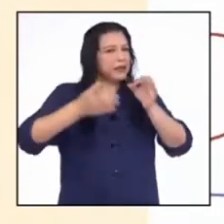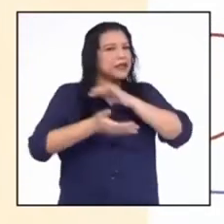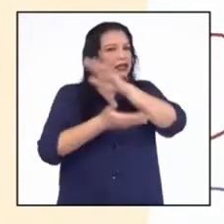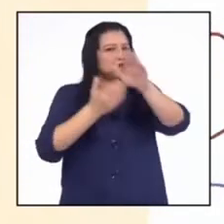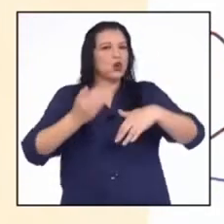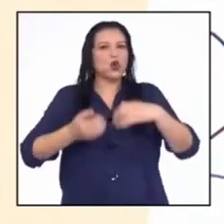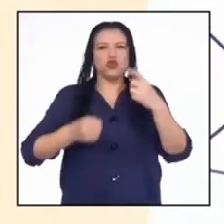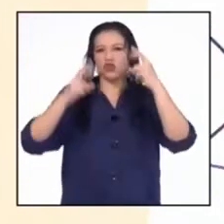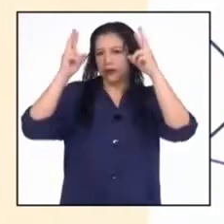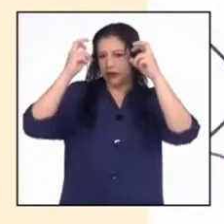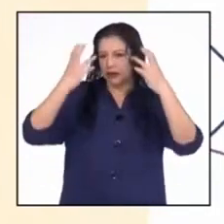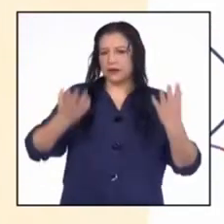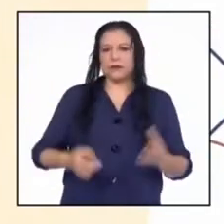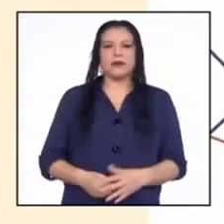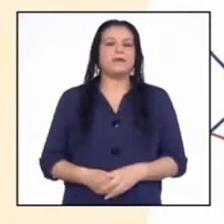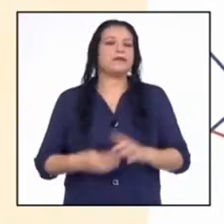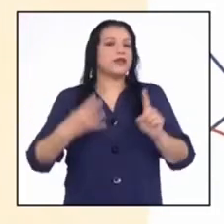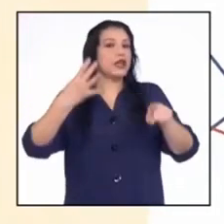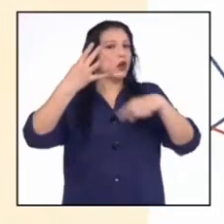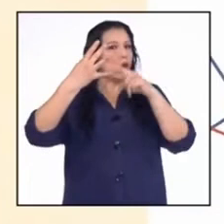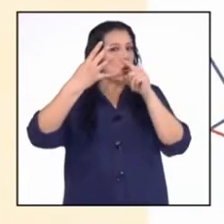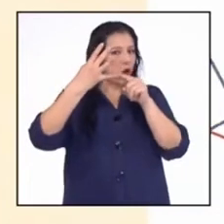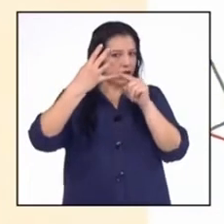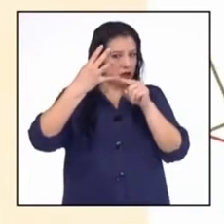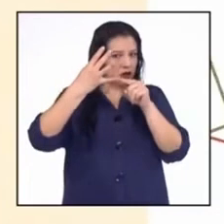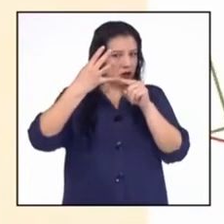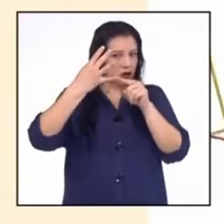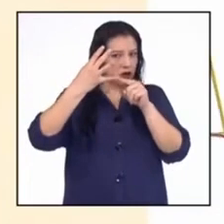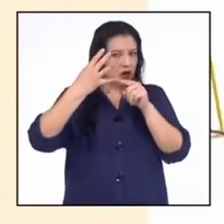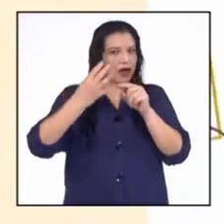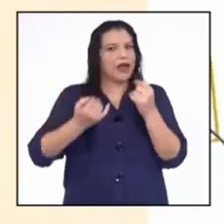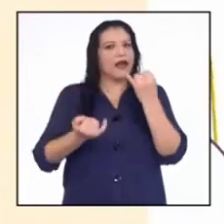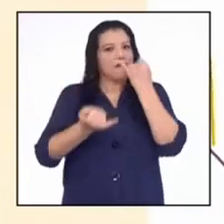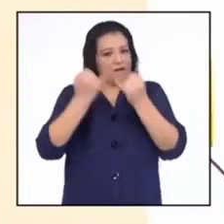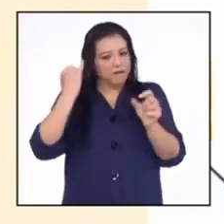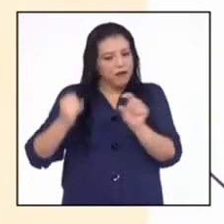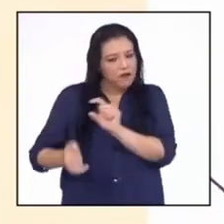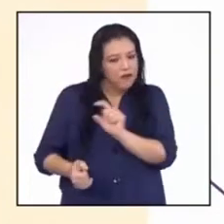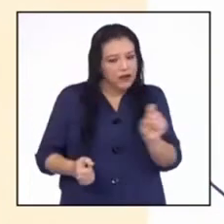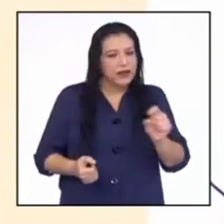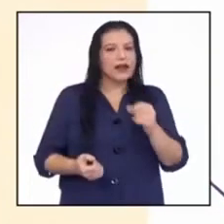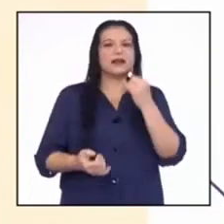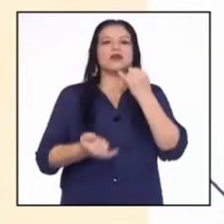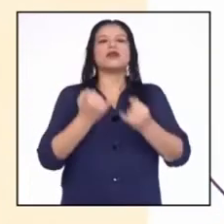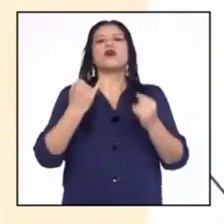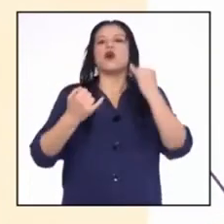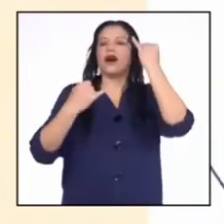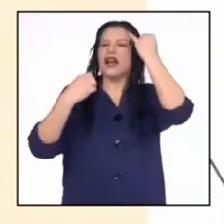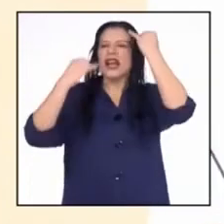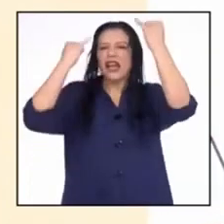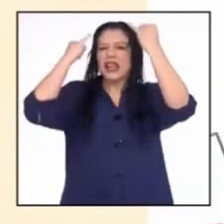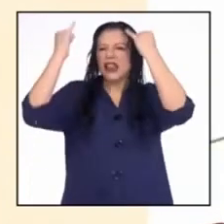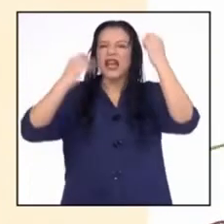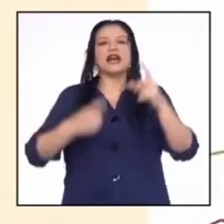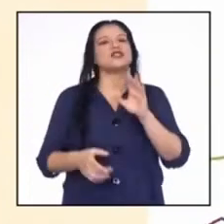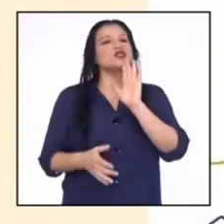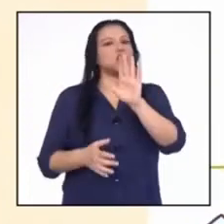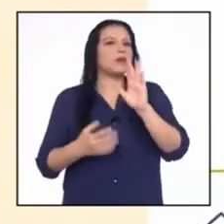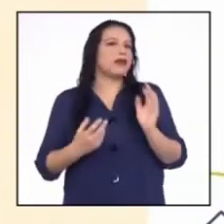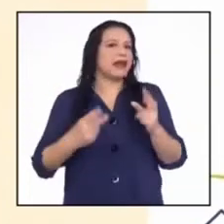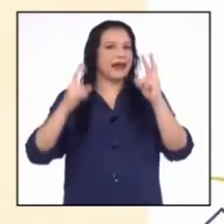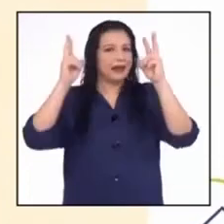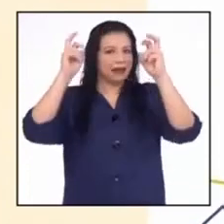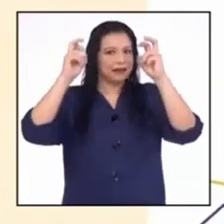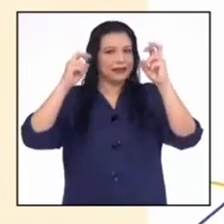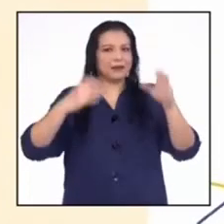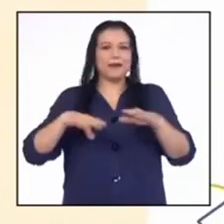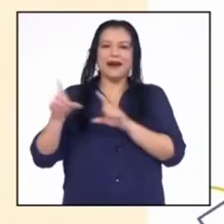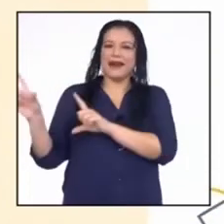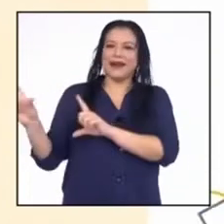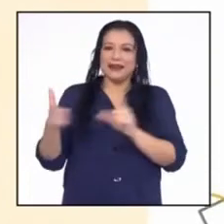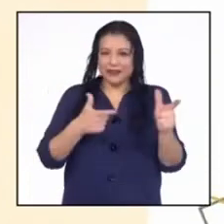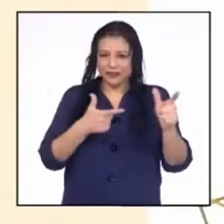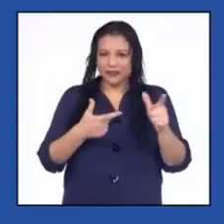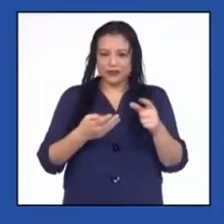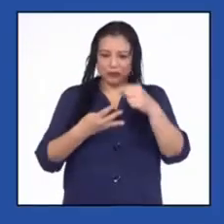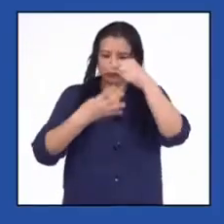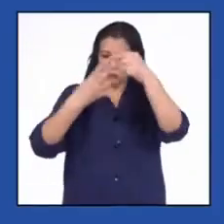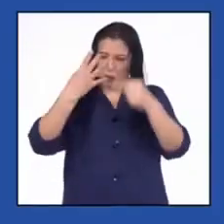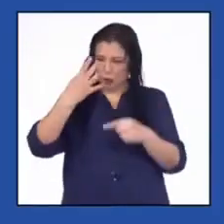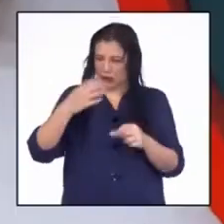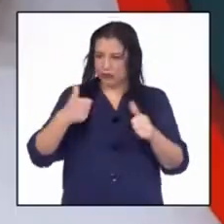tema. Cuarto, el párrafo final concluye con ideas sobre el tema. ¡Y listo! Eso sería